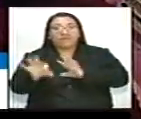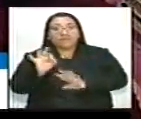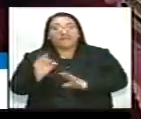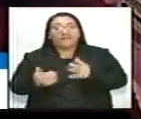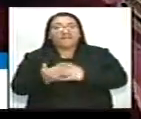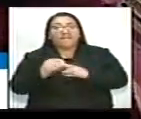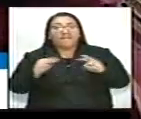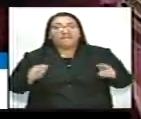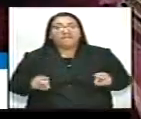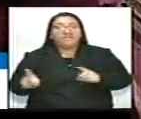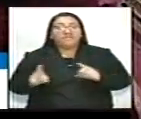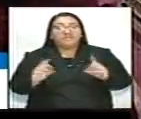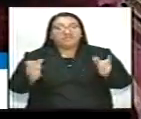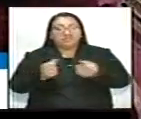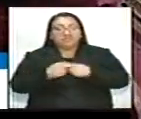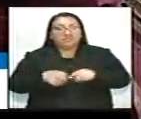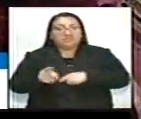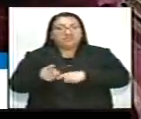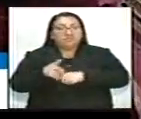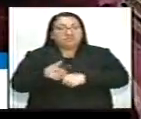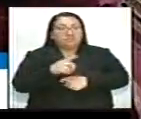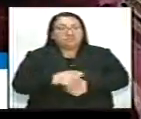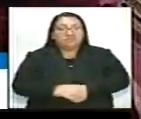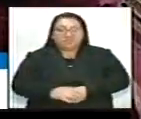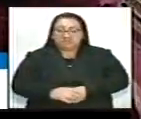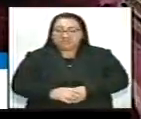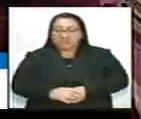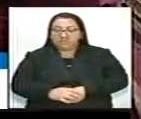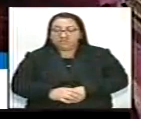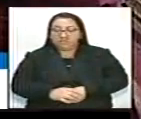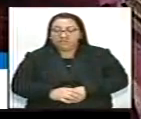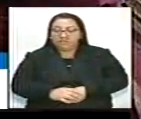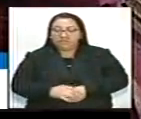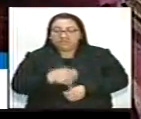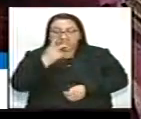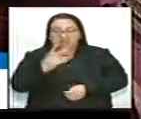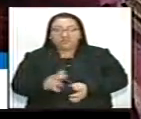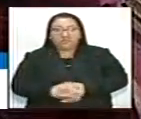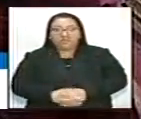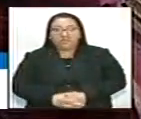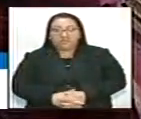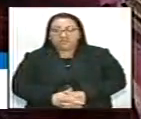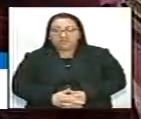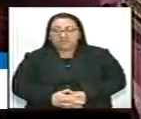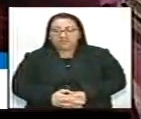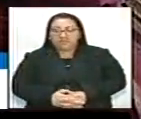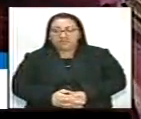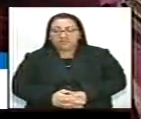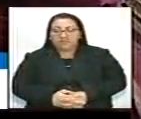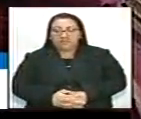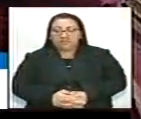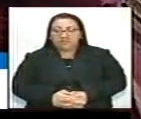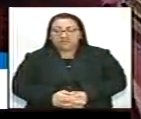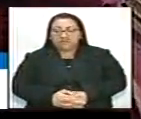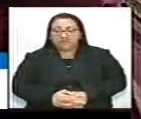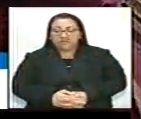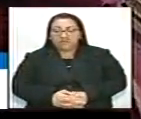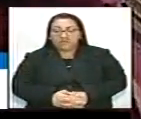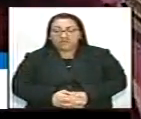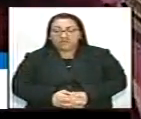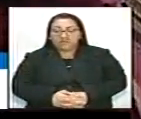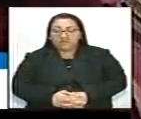directiva de la Comisión de Descentralización. Veamos, seguramente en estos momentos